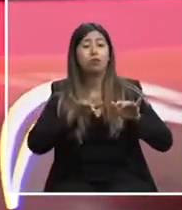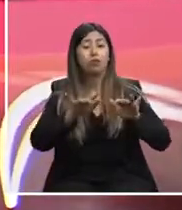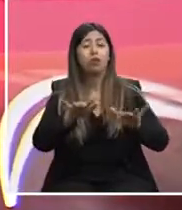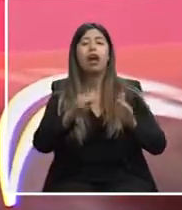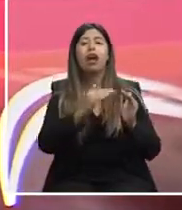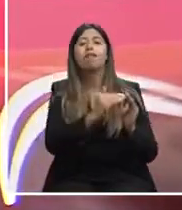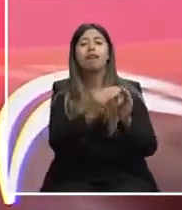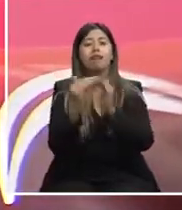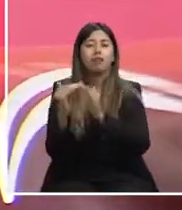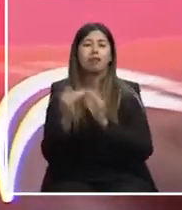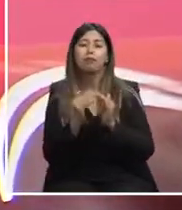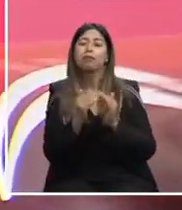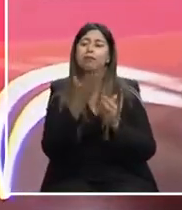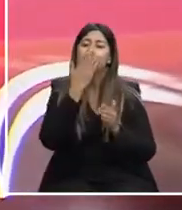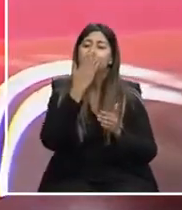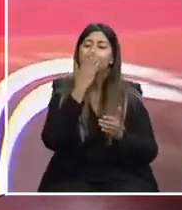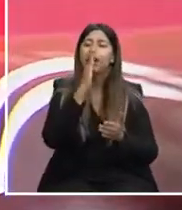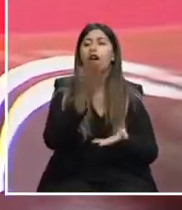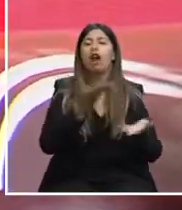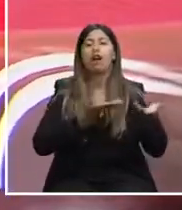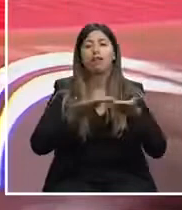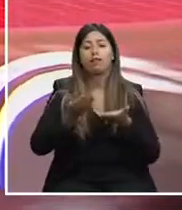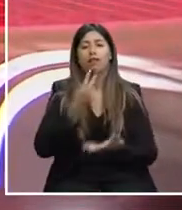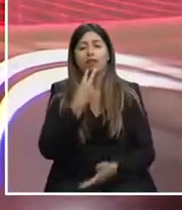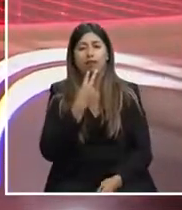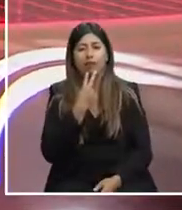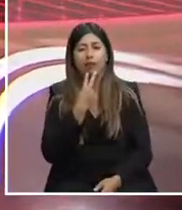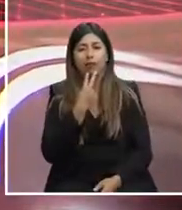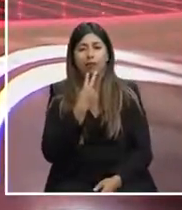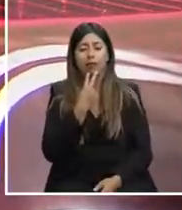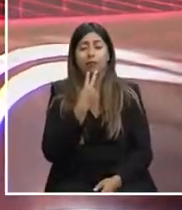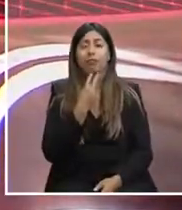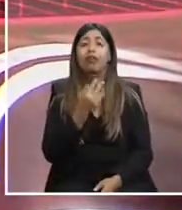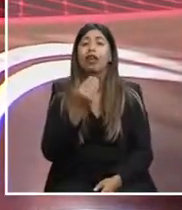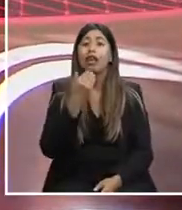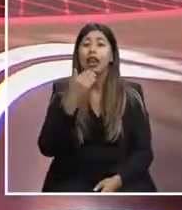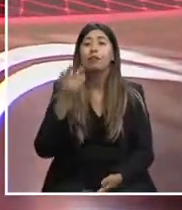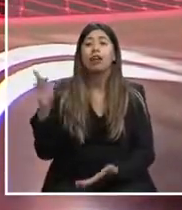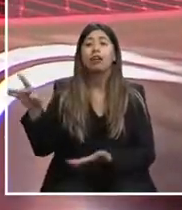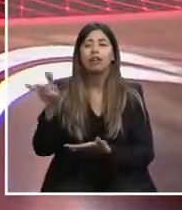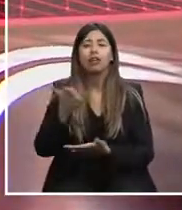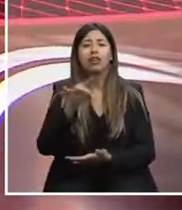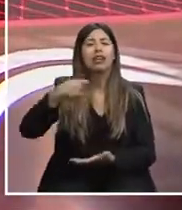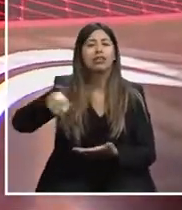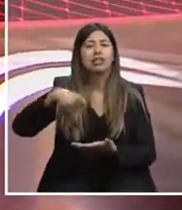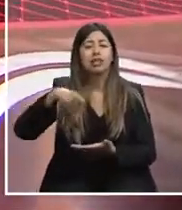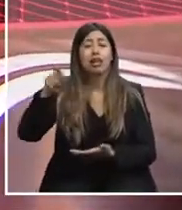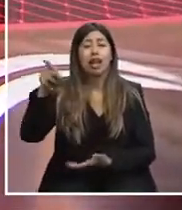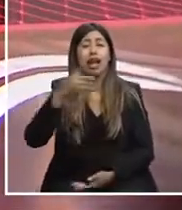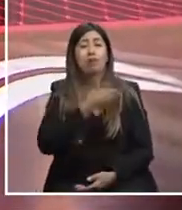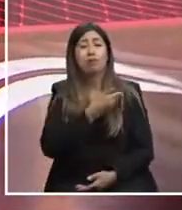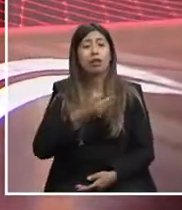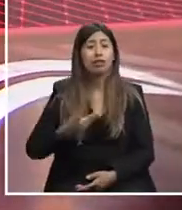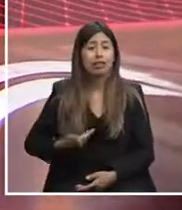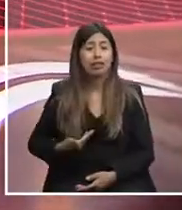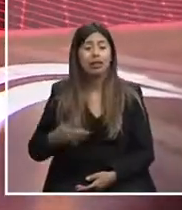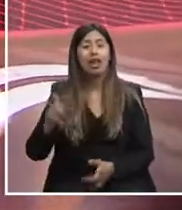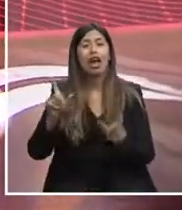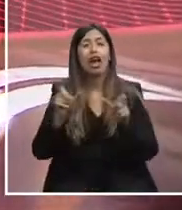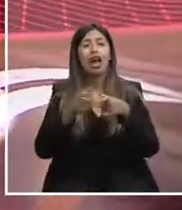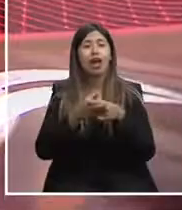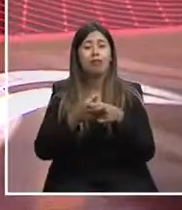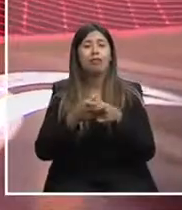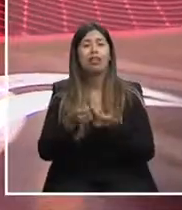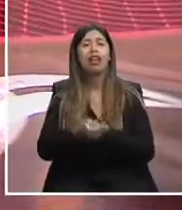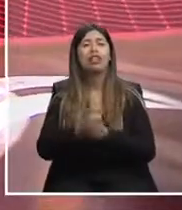vecinos para aprender a convivir mejor. Y queremos invitar también al senador Guido Girardi, el expresidente de la Comisión